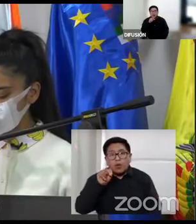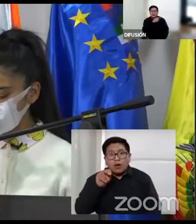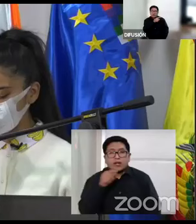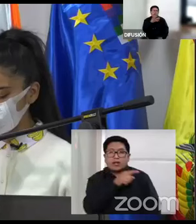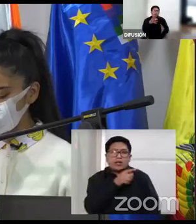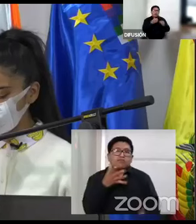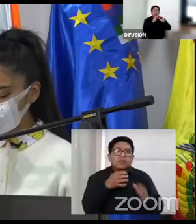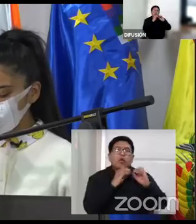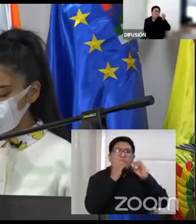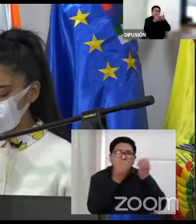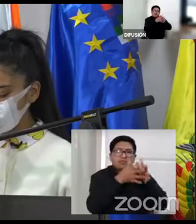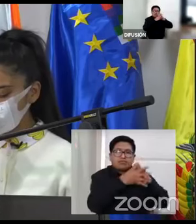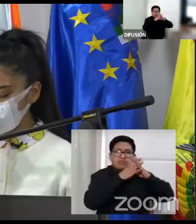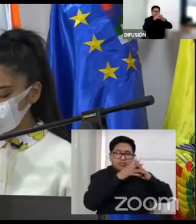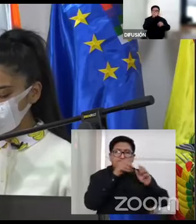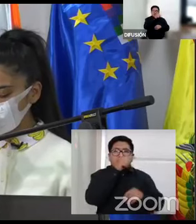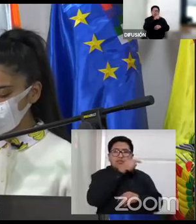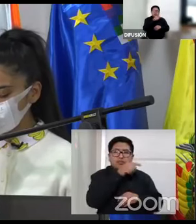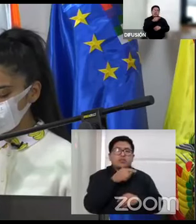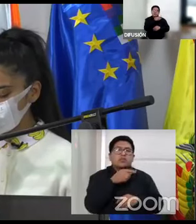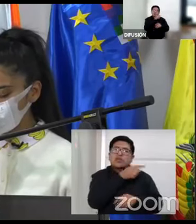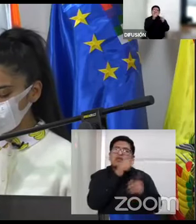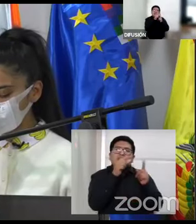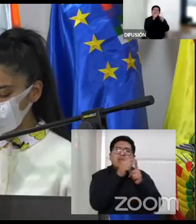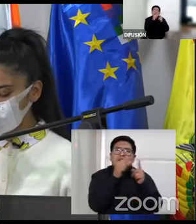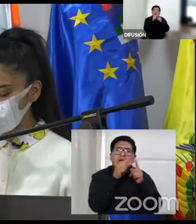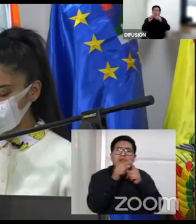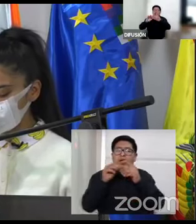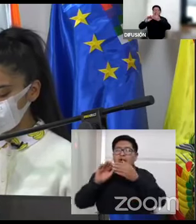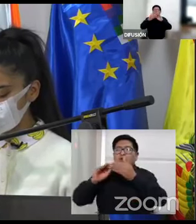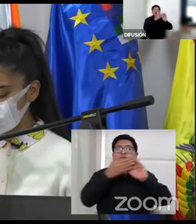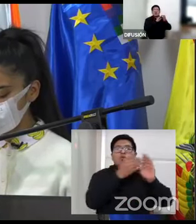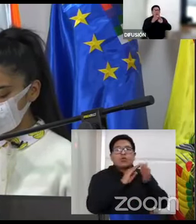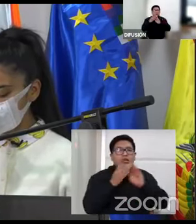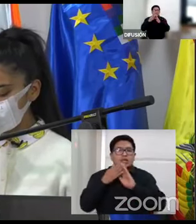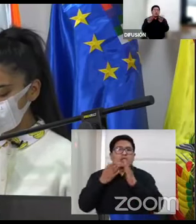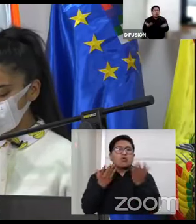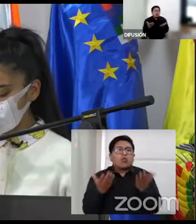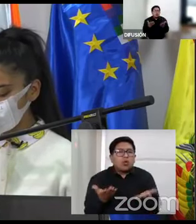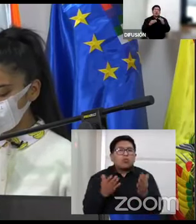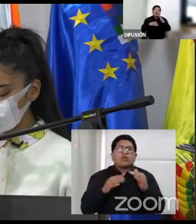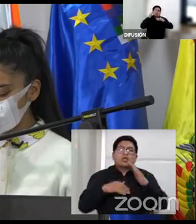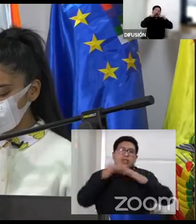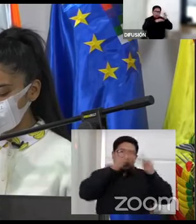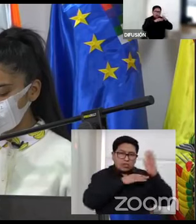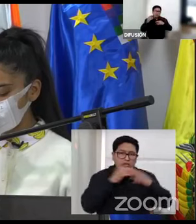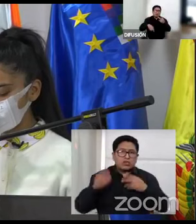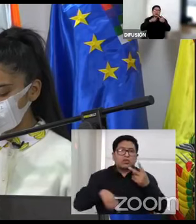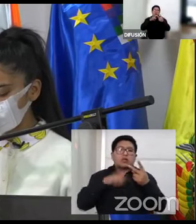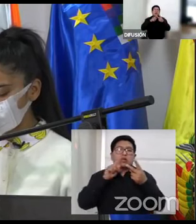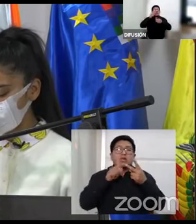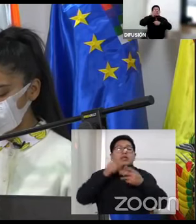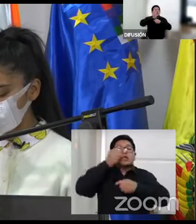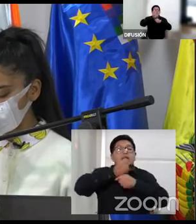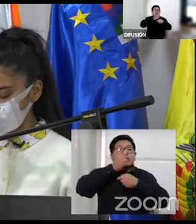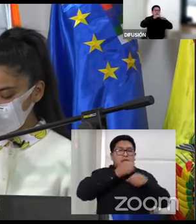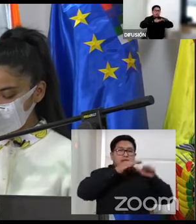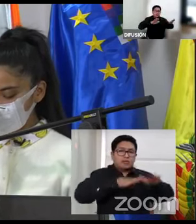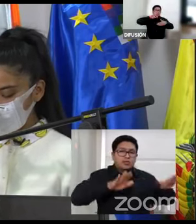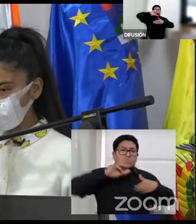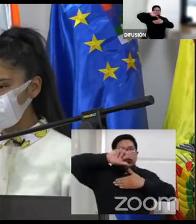de infancia por estas palabras sobre la construcción de ciudadanía participativa y trabajo infantil en américa latina y el caribe